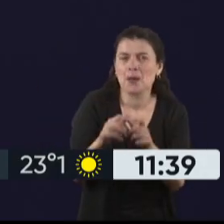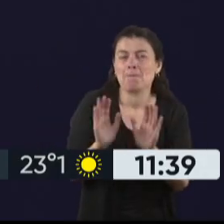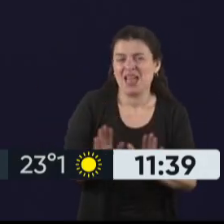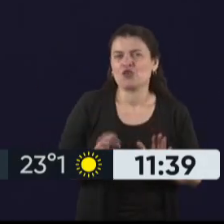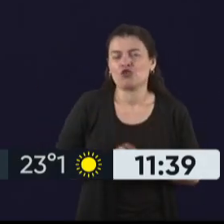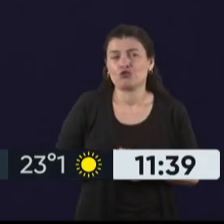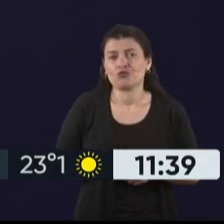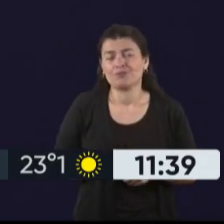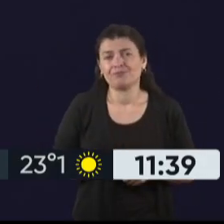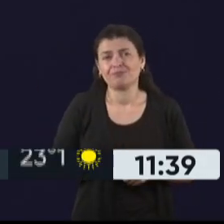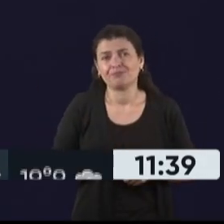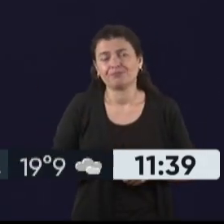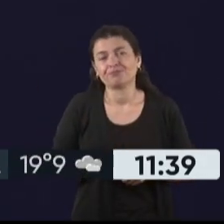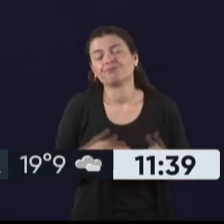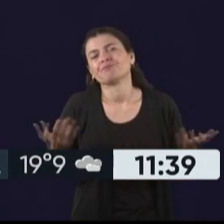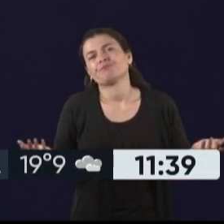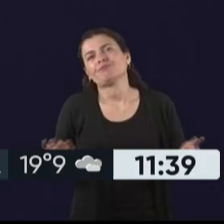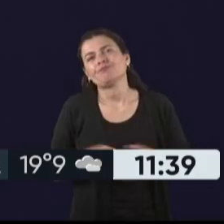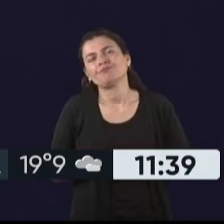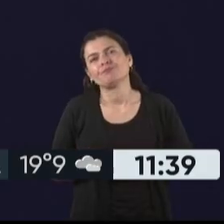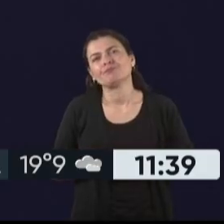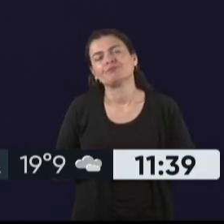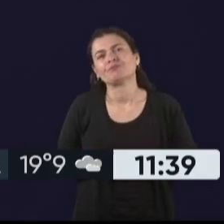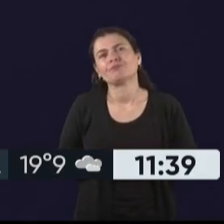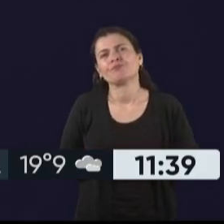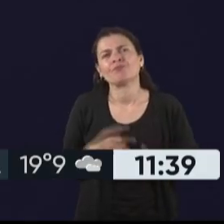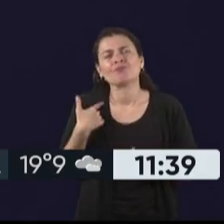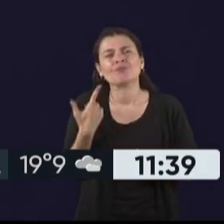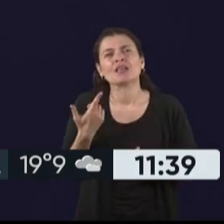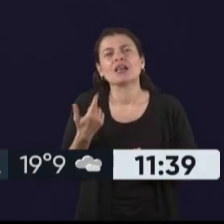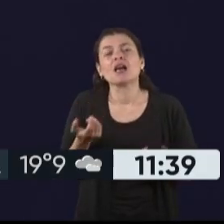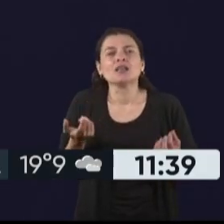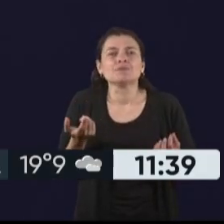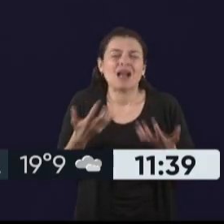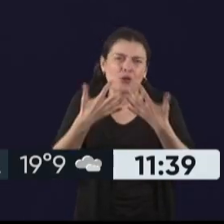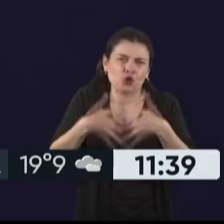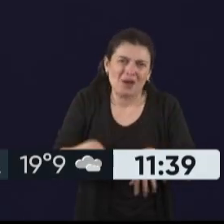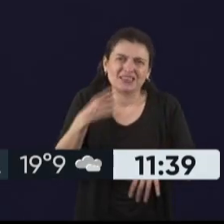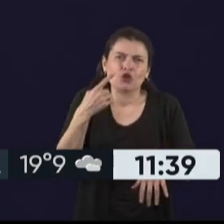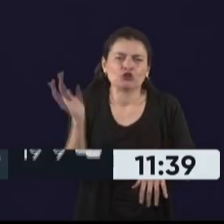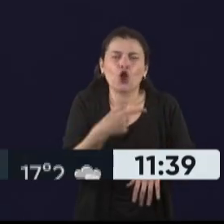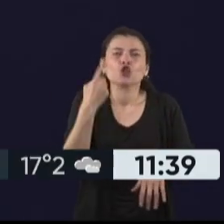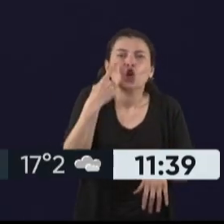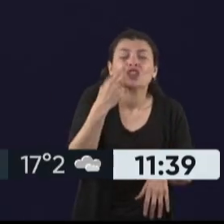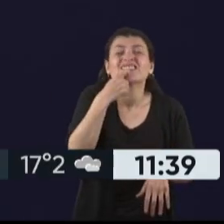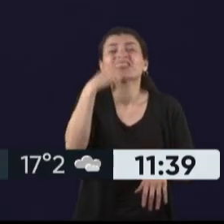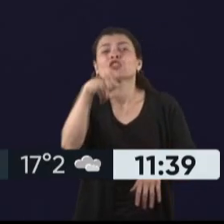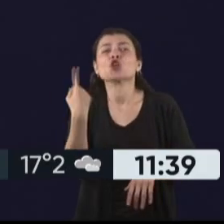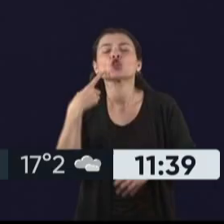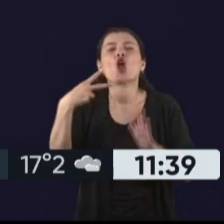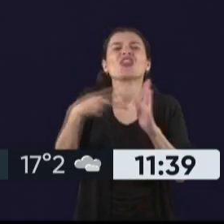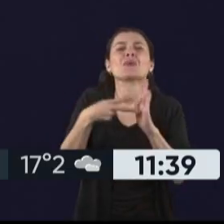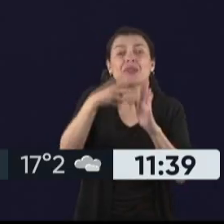hemos desendeudado. De hecho, es una cuenta muy burda, pero si vos dividís la